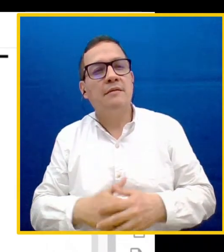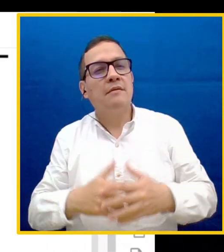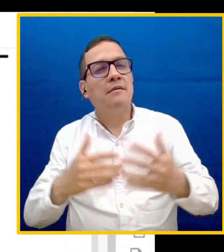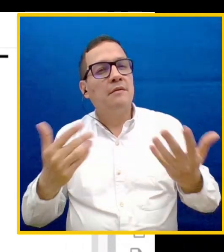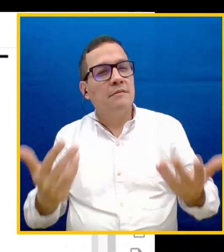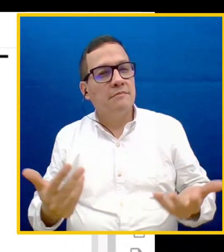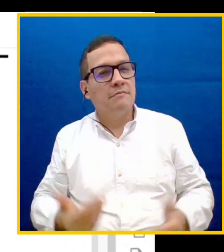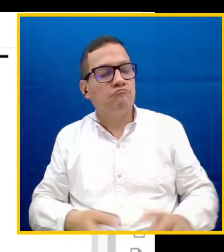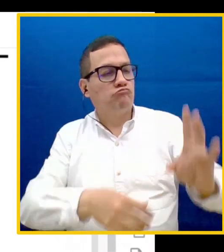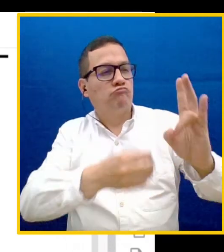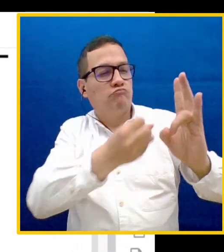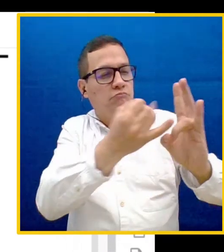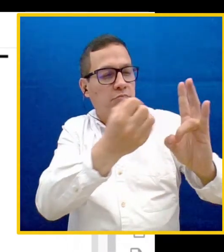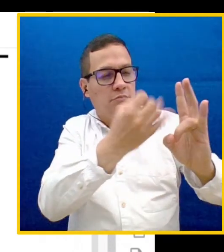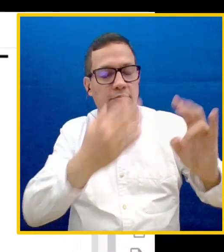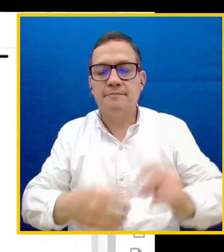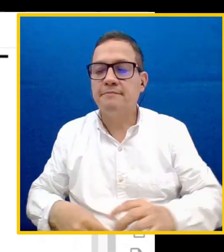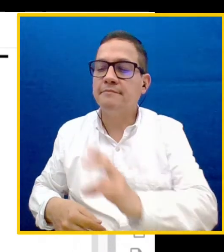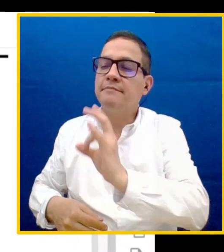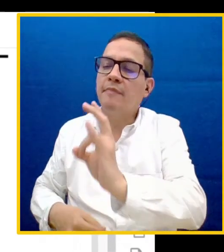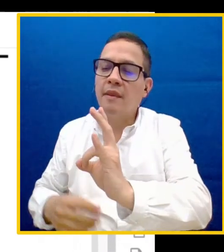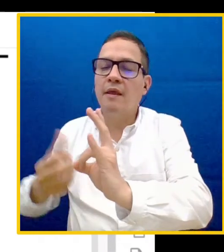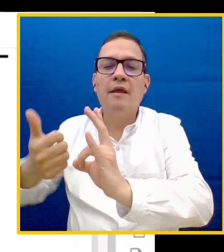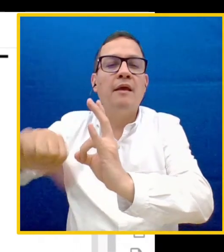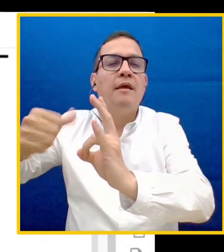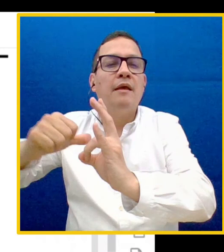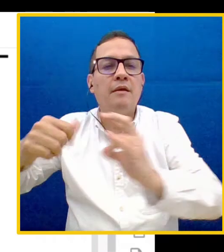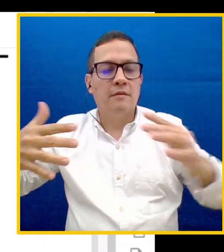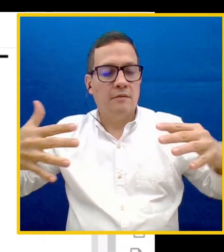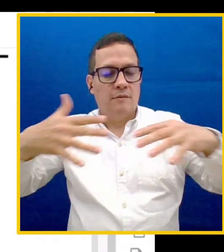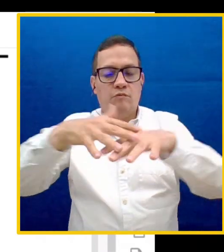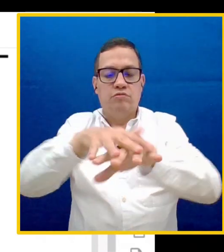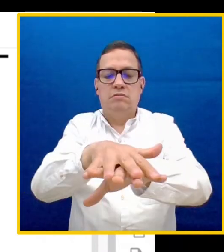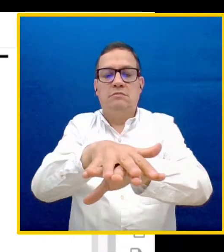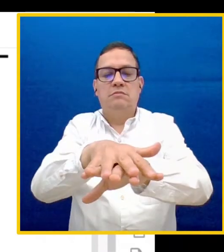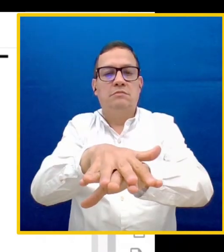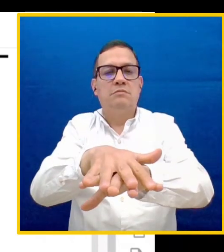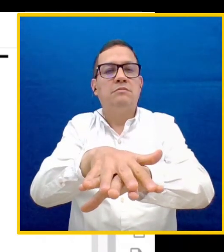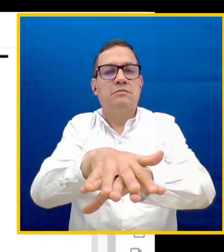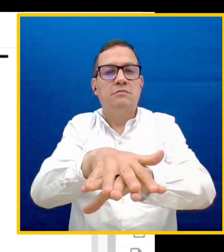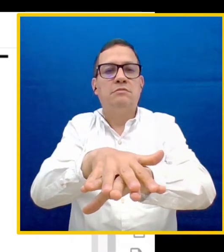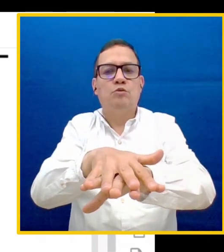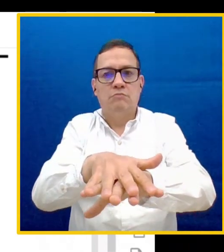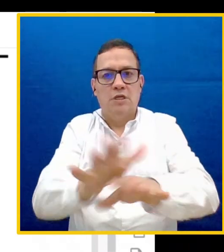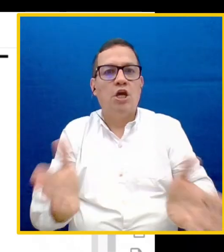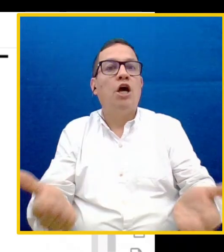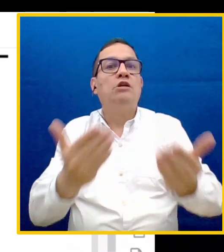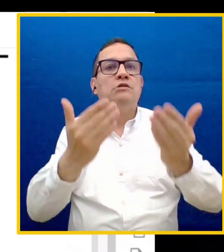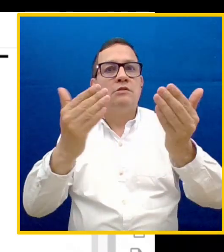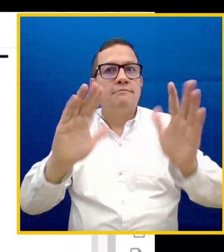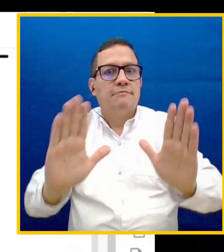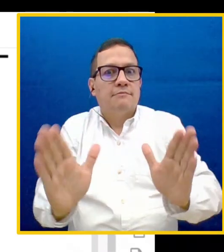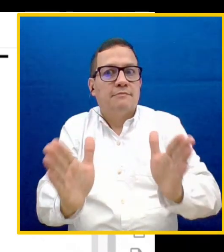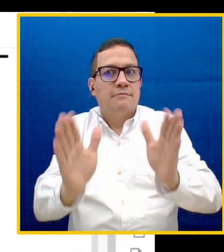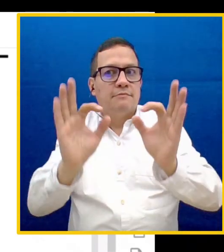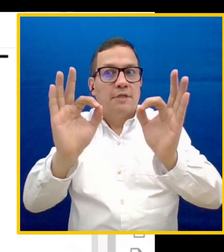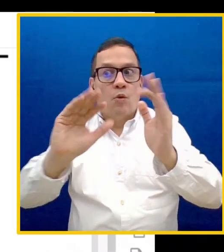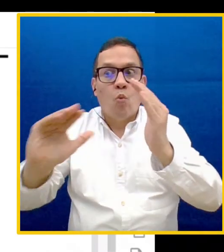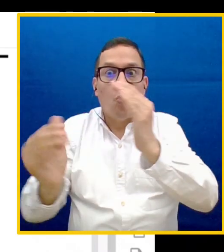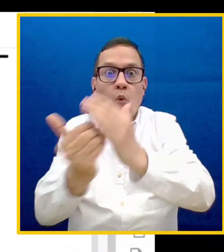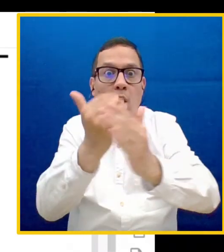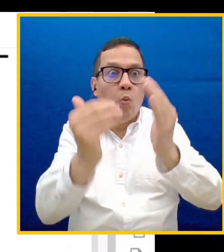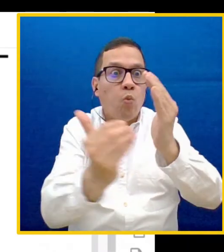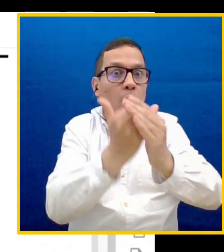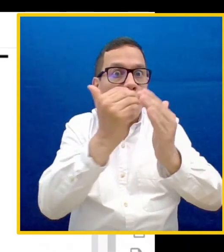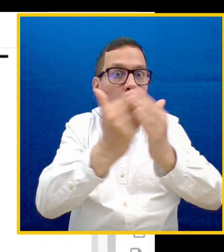El cruce, la mistura de los modelos cuantitativo y cualitativo, aumenta la posibilidad de producir nuevos